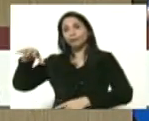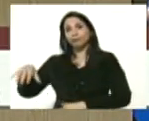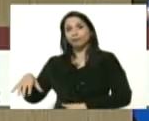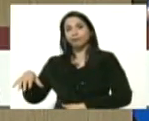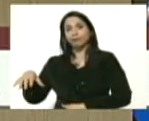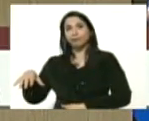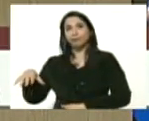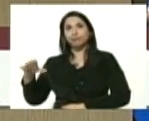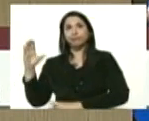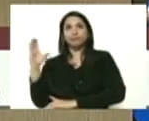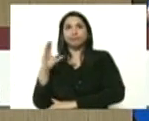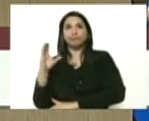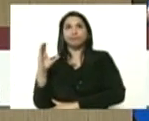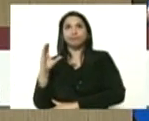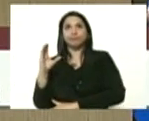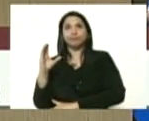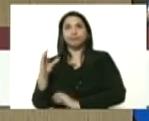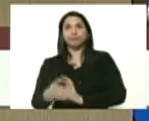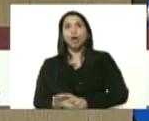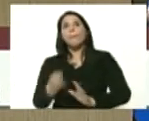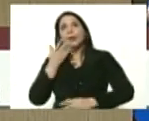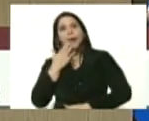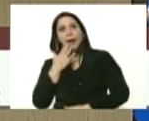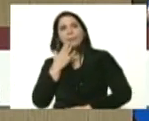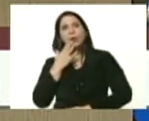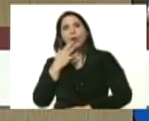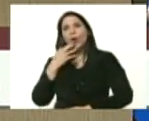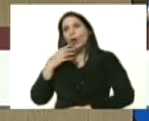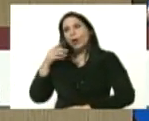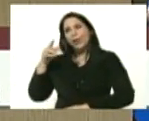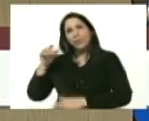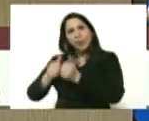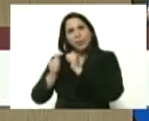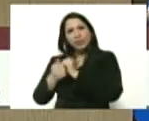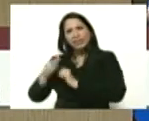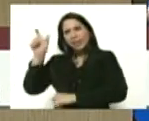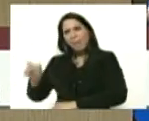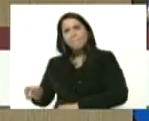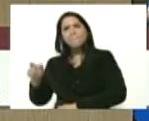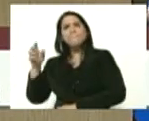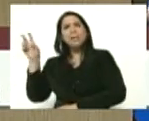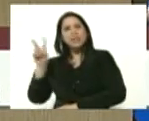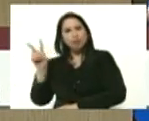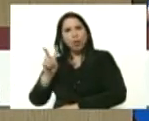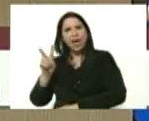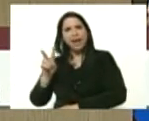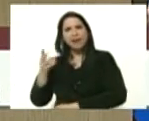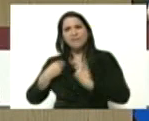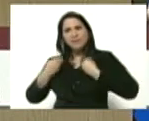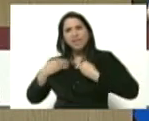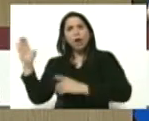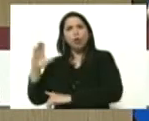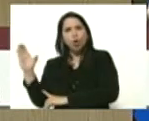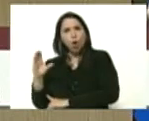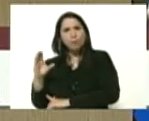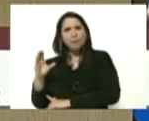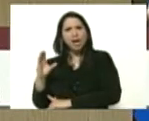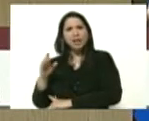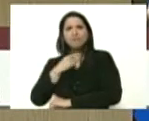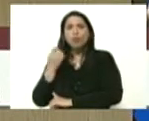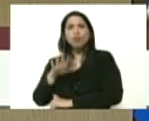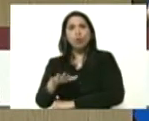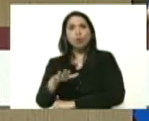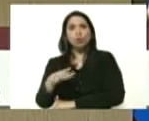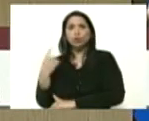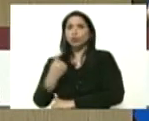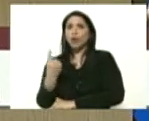selección nacional de bádminton, que murió sola en su apartamento allá en Colombia y solamente contaba con la voz de una